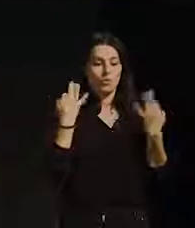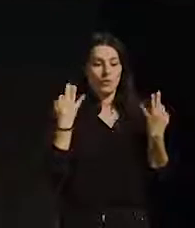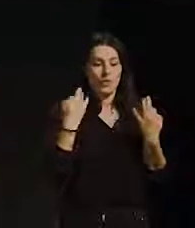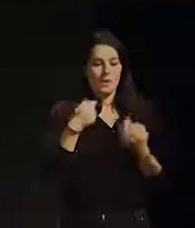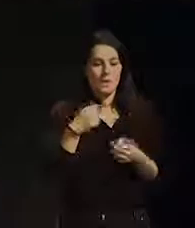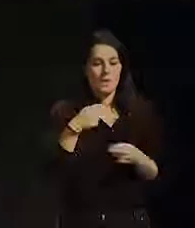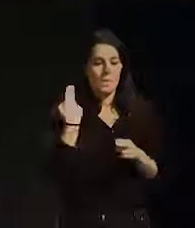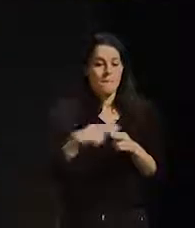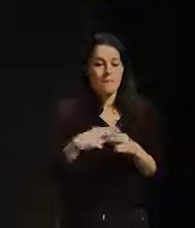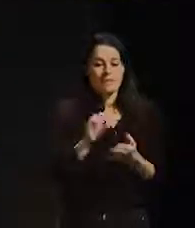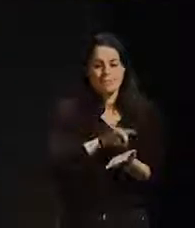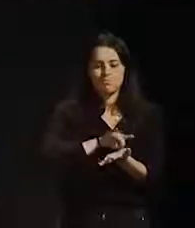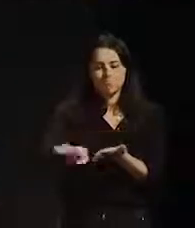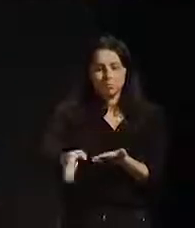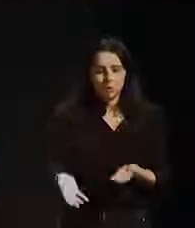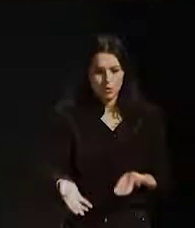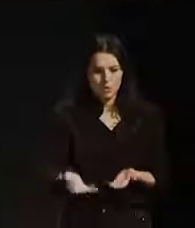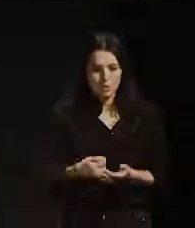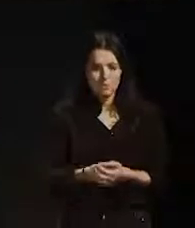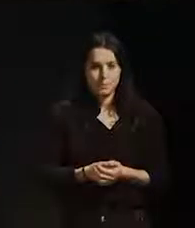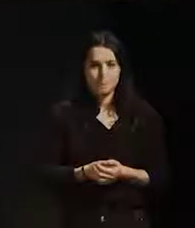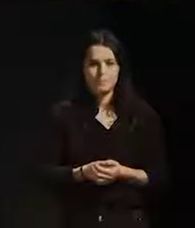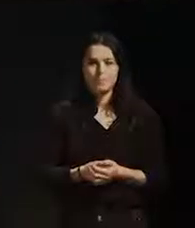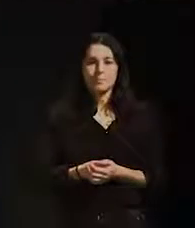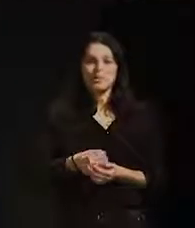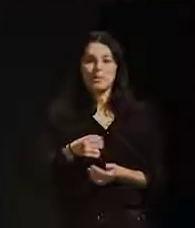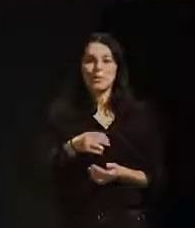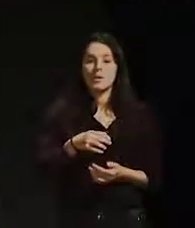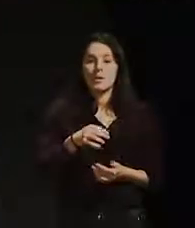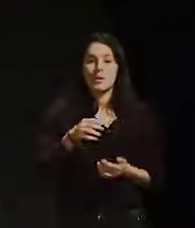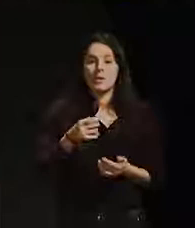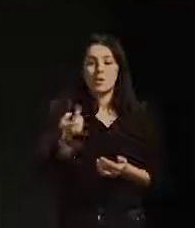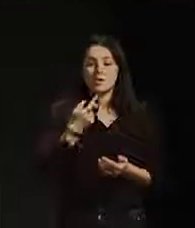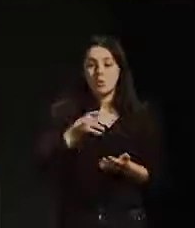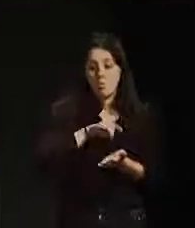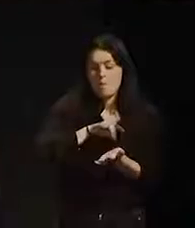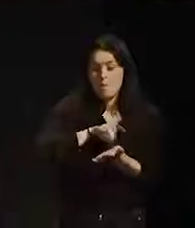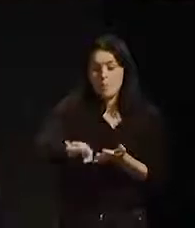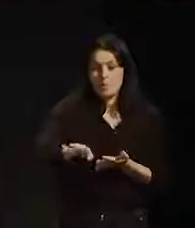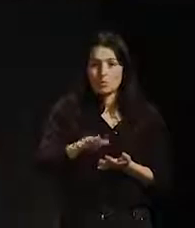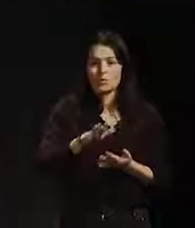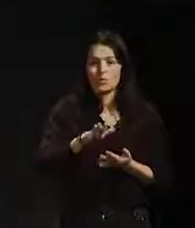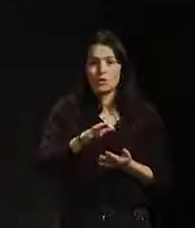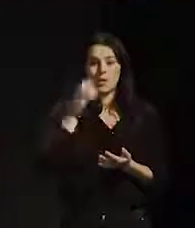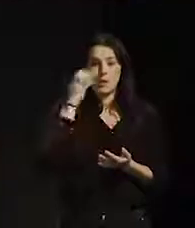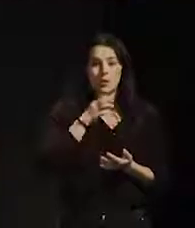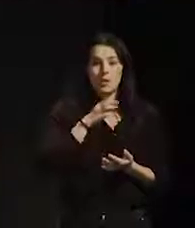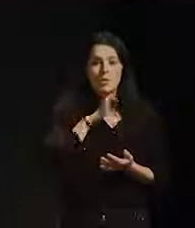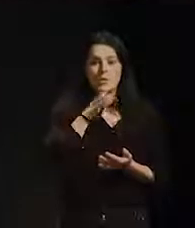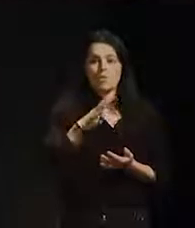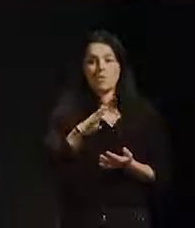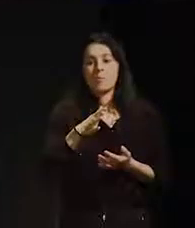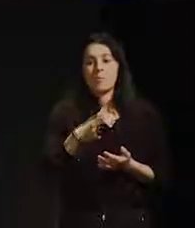casi que lo expulsaron porque lo acusaron de